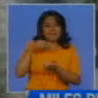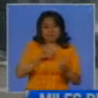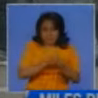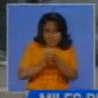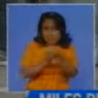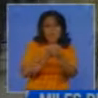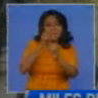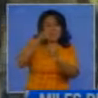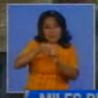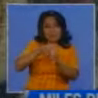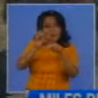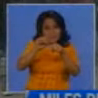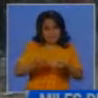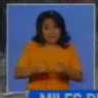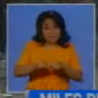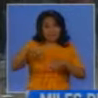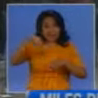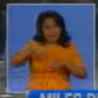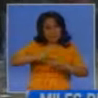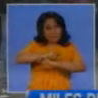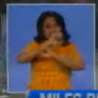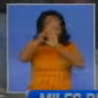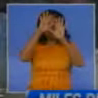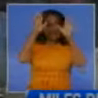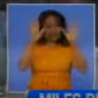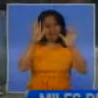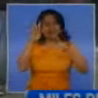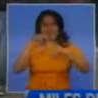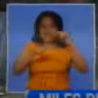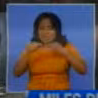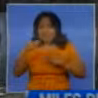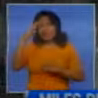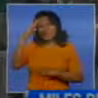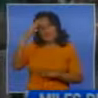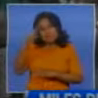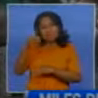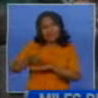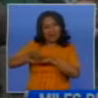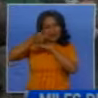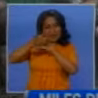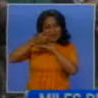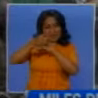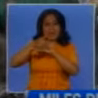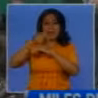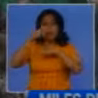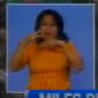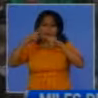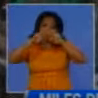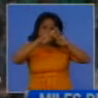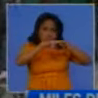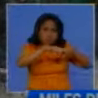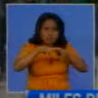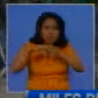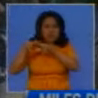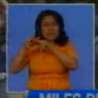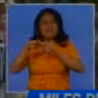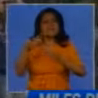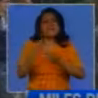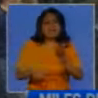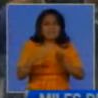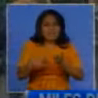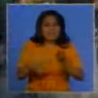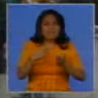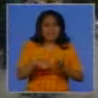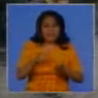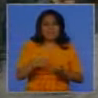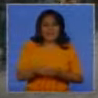Quito, pero nosotros también esta mañana estuvimos con las autoridades que fueron parte de la inspección del escenario del Parque Bicentenario donde se